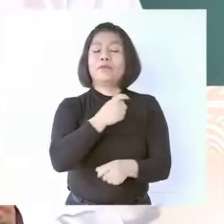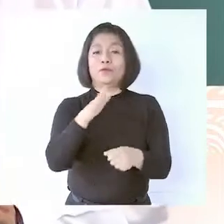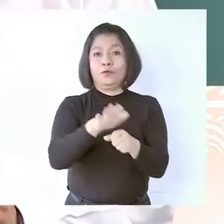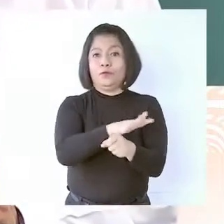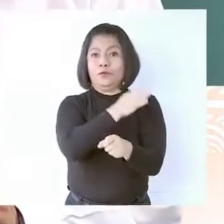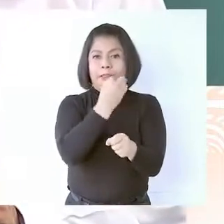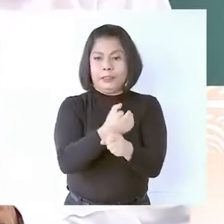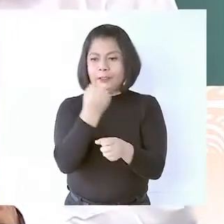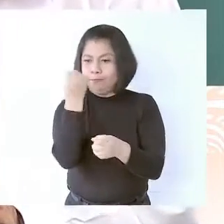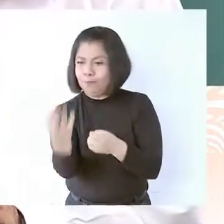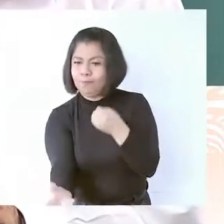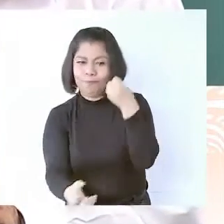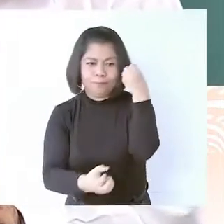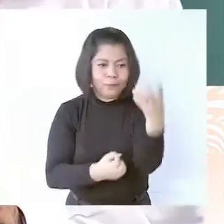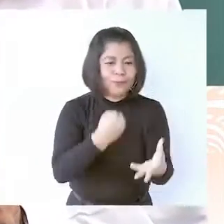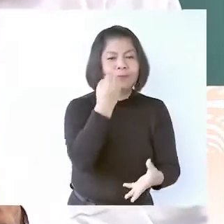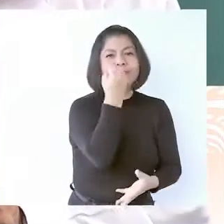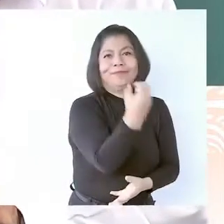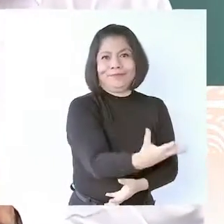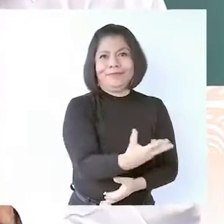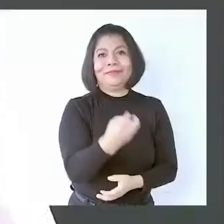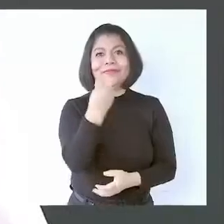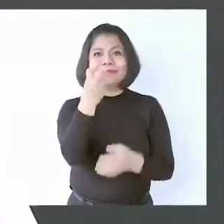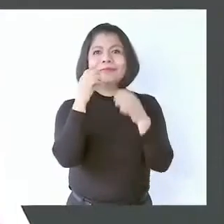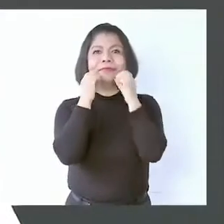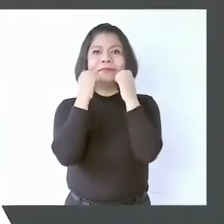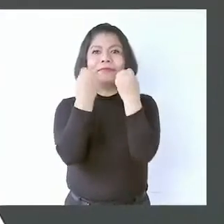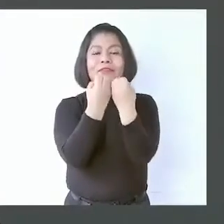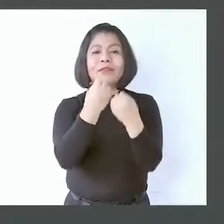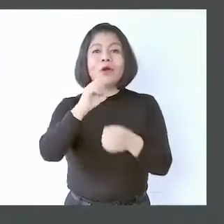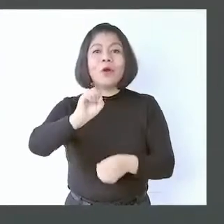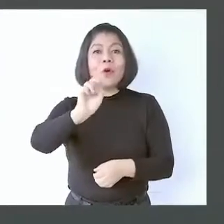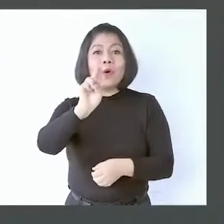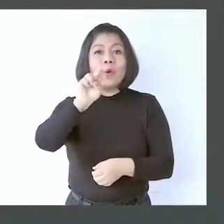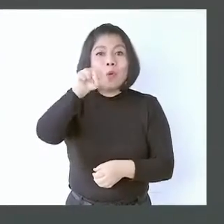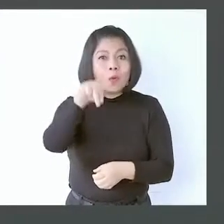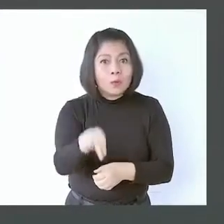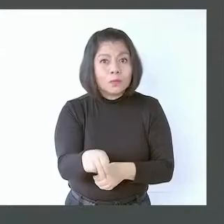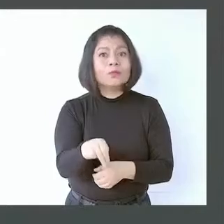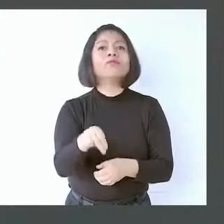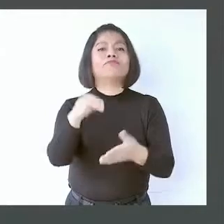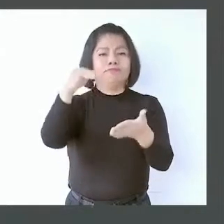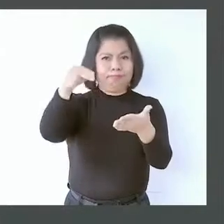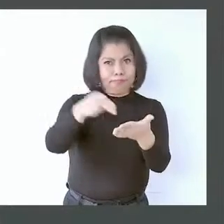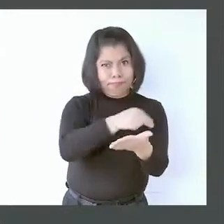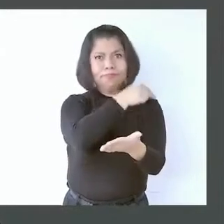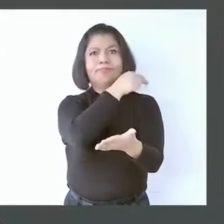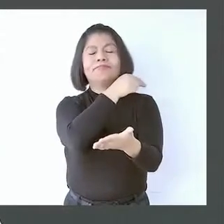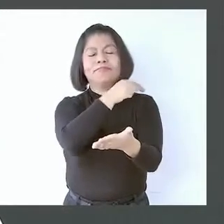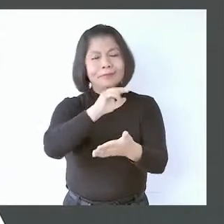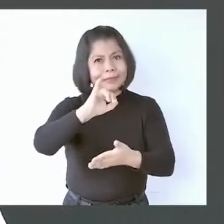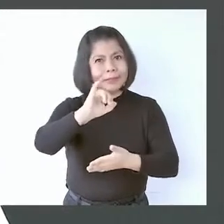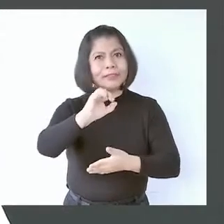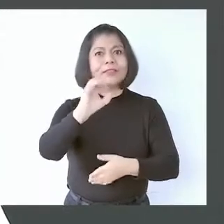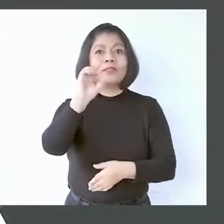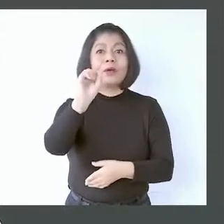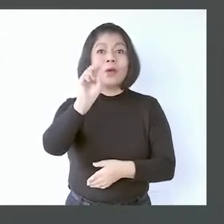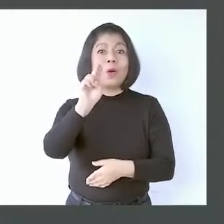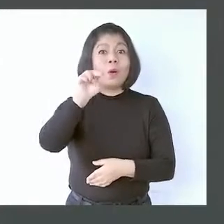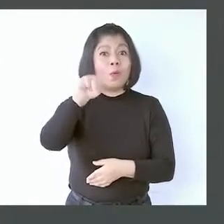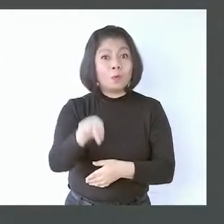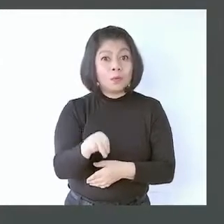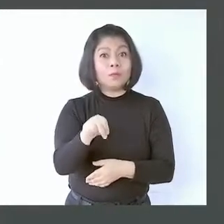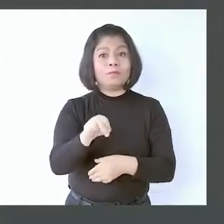en este sentido hace 6 meses que fue aprobada casi por unanimidad.